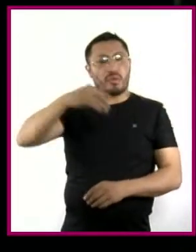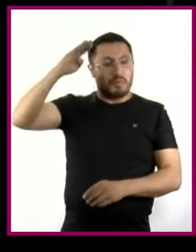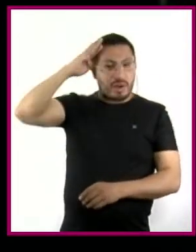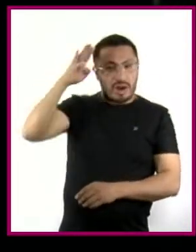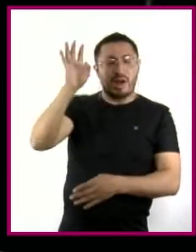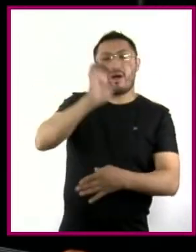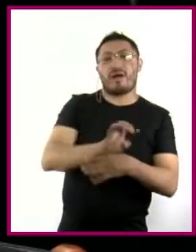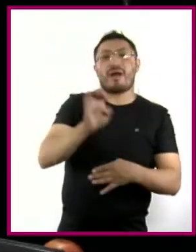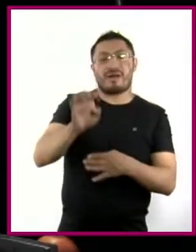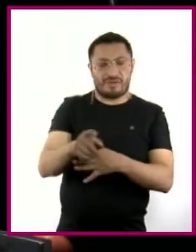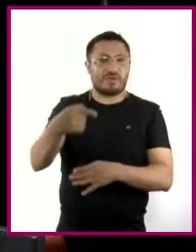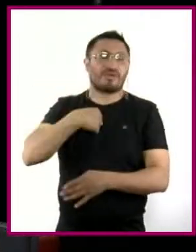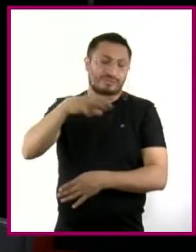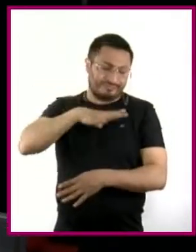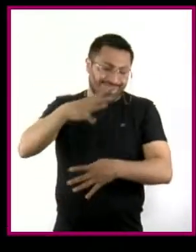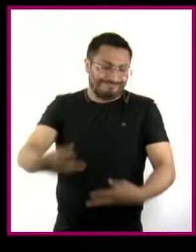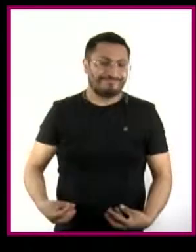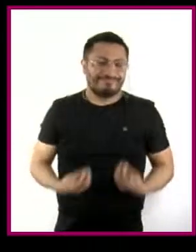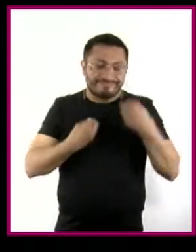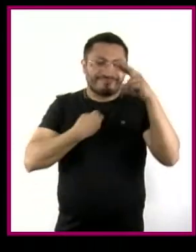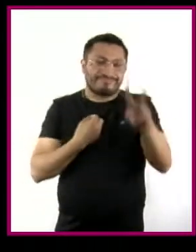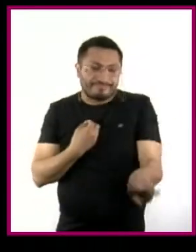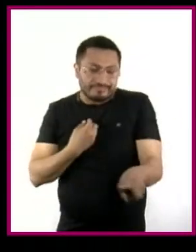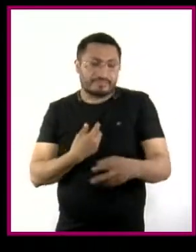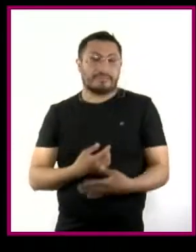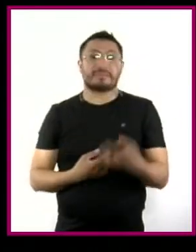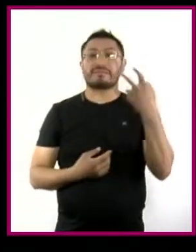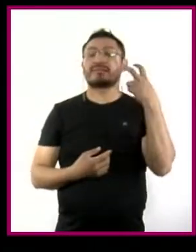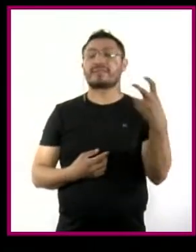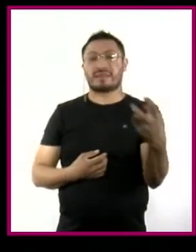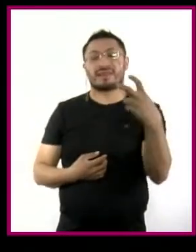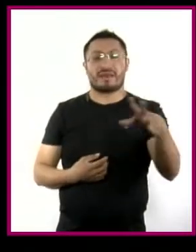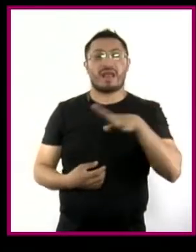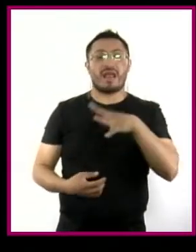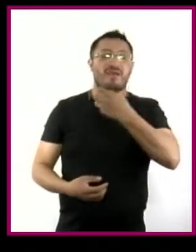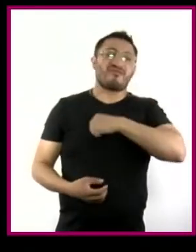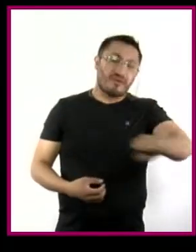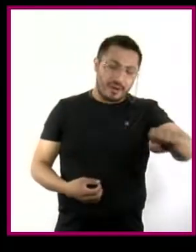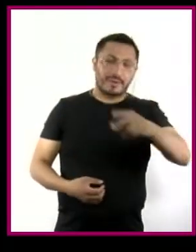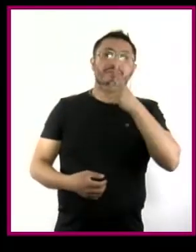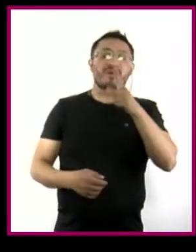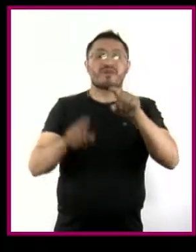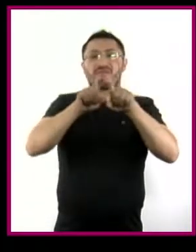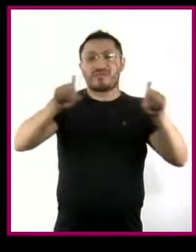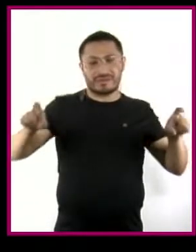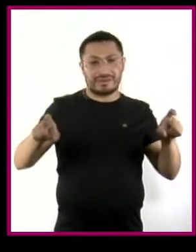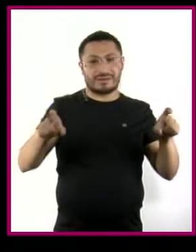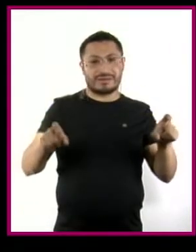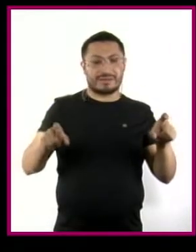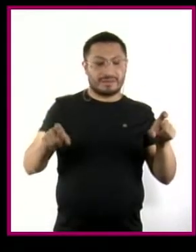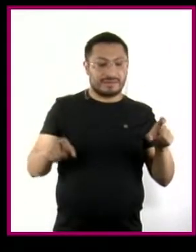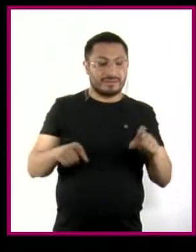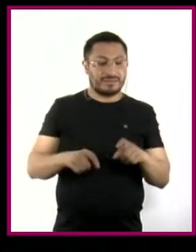entonces yo sí existo. De ahí viene la famosa frase cartesiana